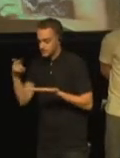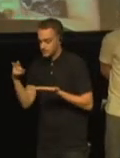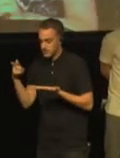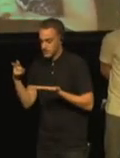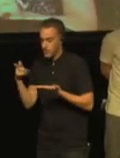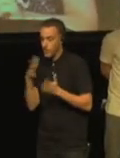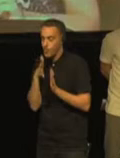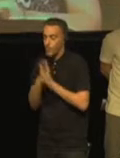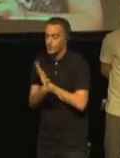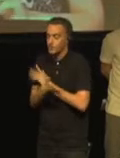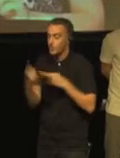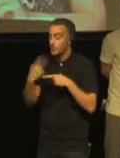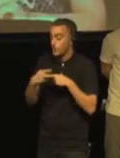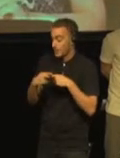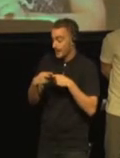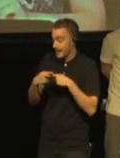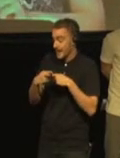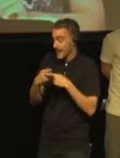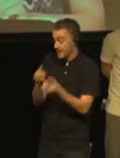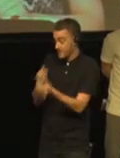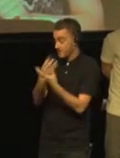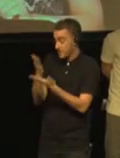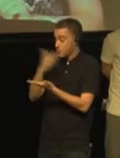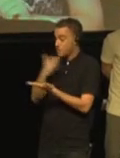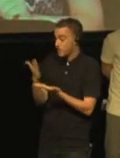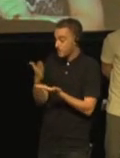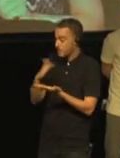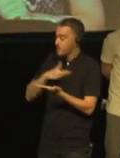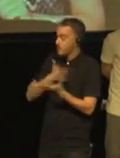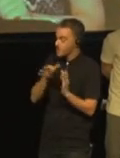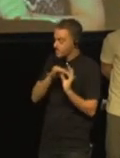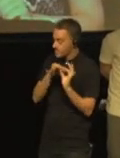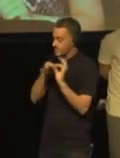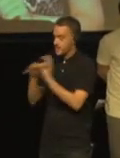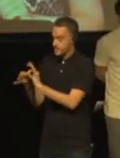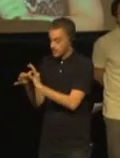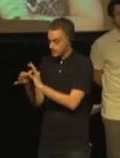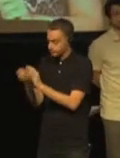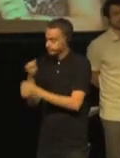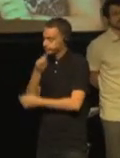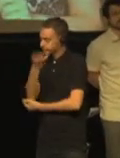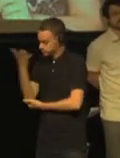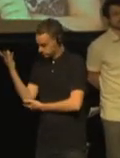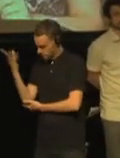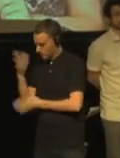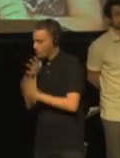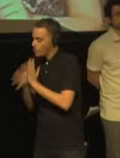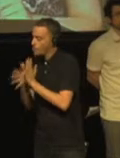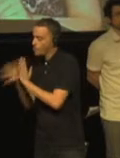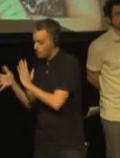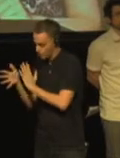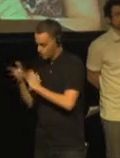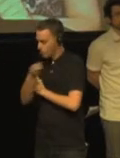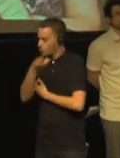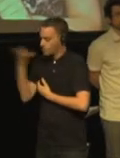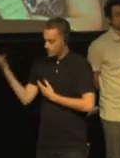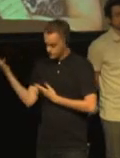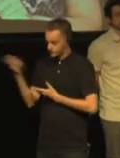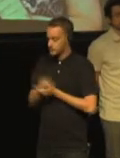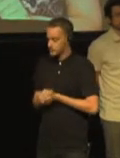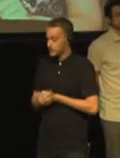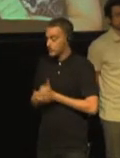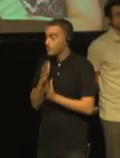no tenemos buenos datos sobre la sordoceguera podrían ser numerosas las razones. Por ejemplo, porque la